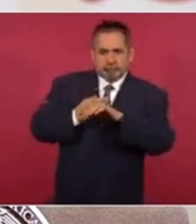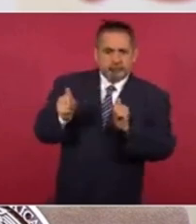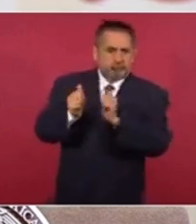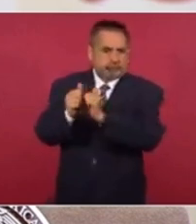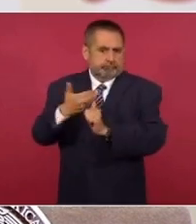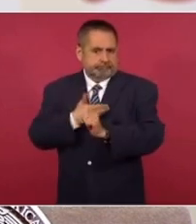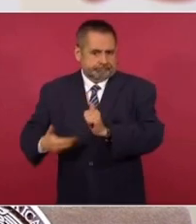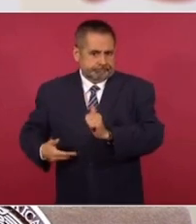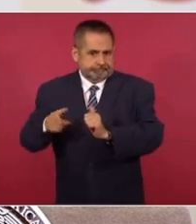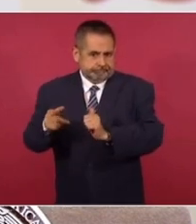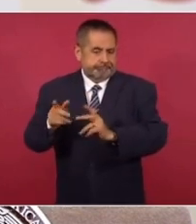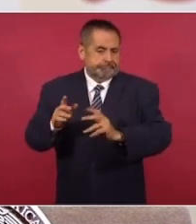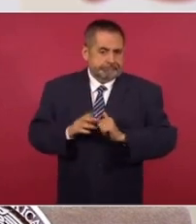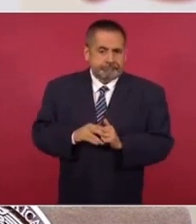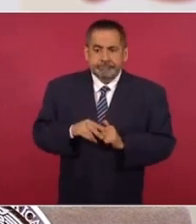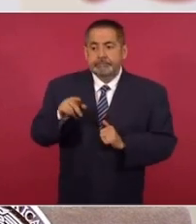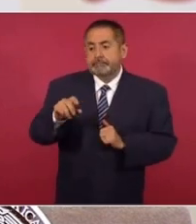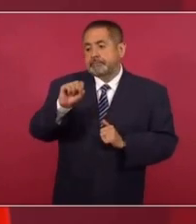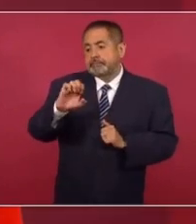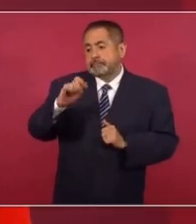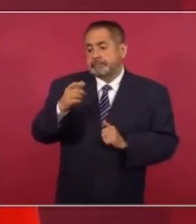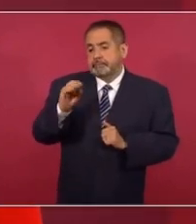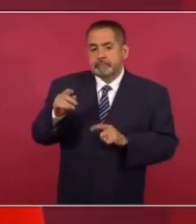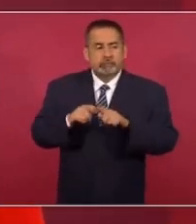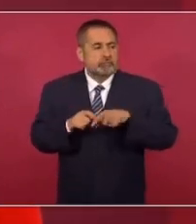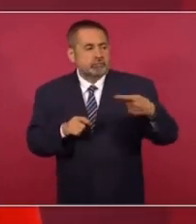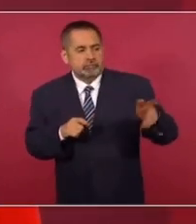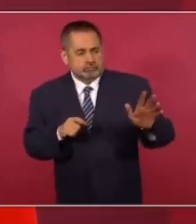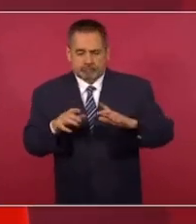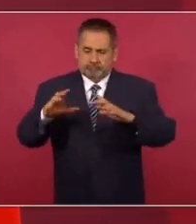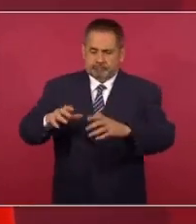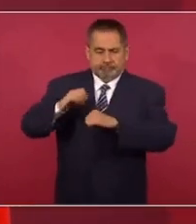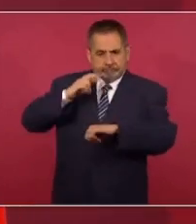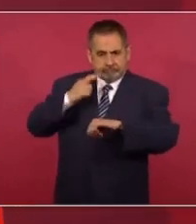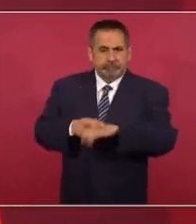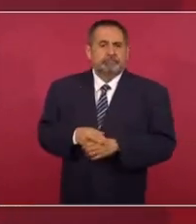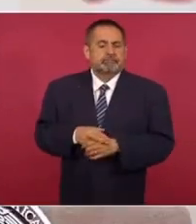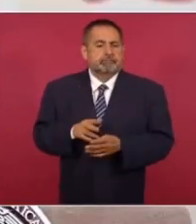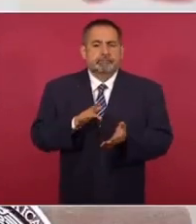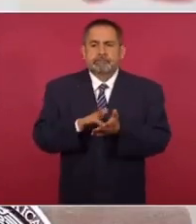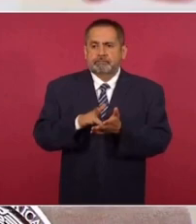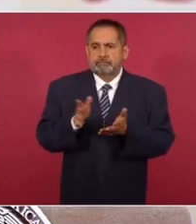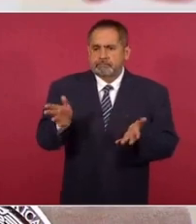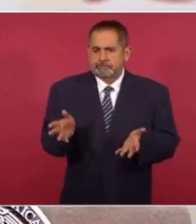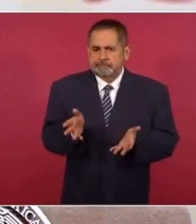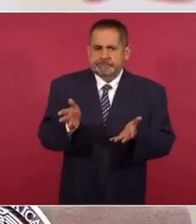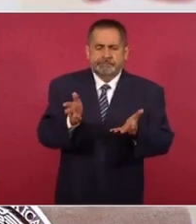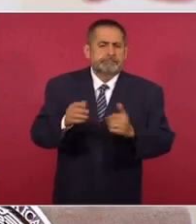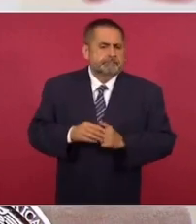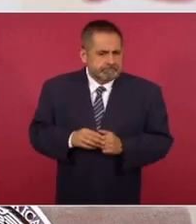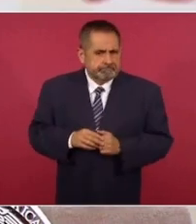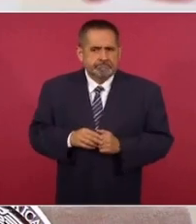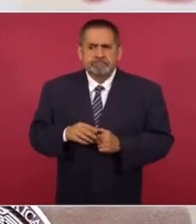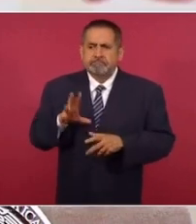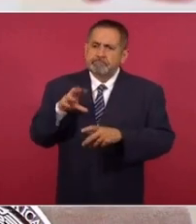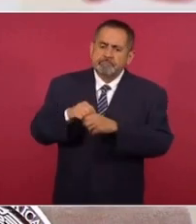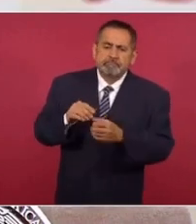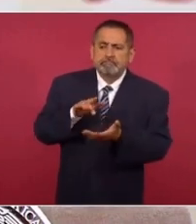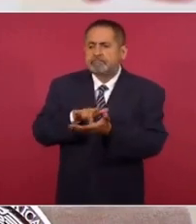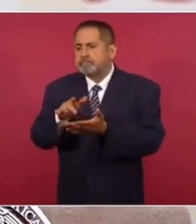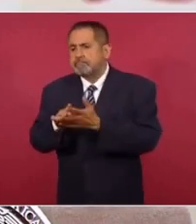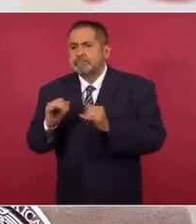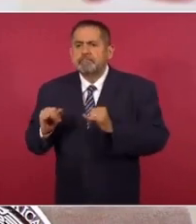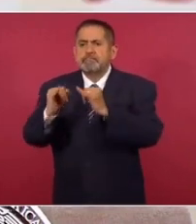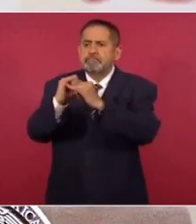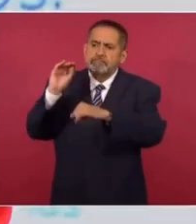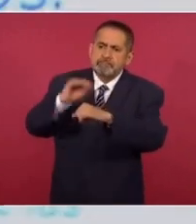Federal y no se atribuya expresamente a otra dependencia. Fomentar el desarrollo político, contribuir al fortalecimiento de las